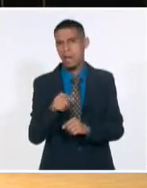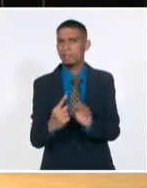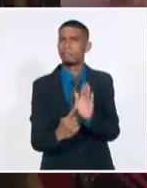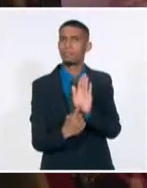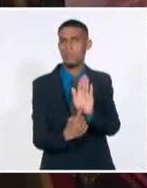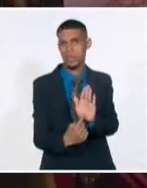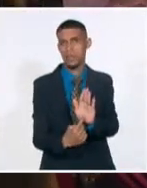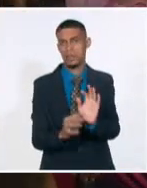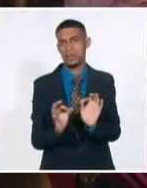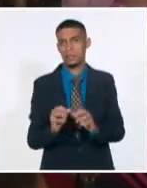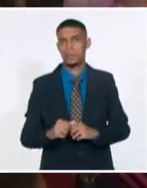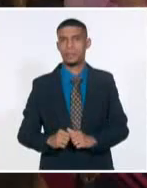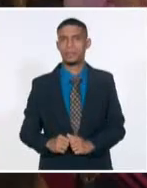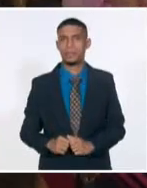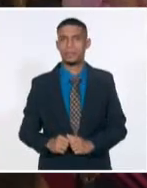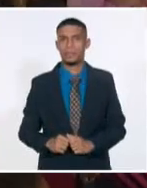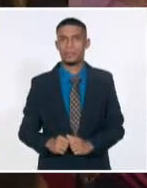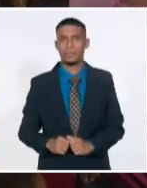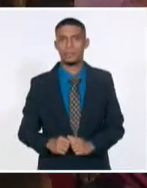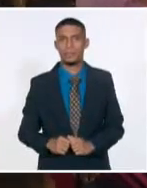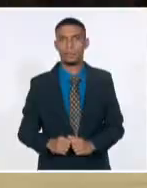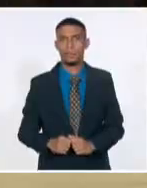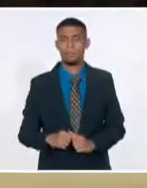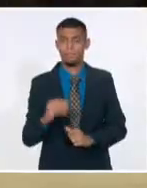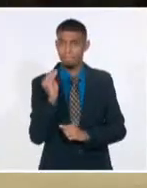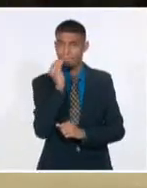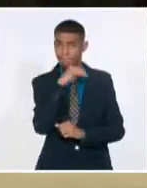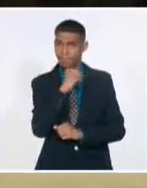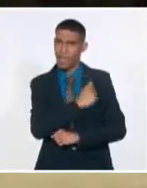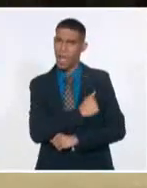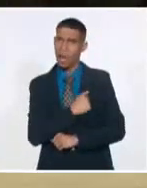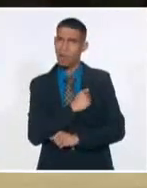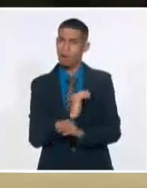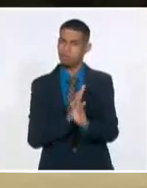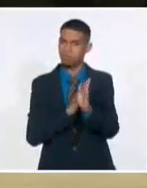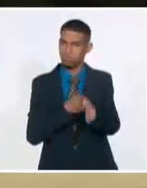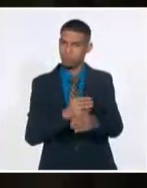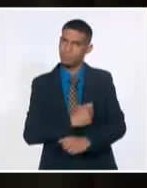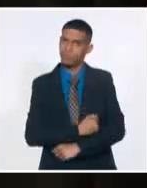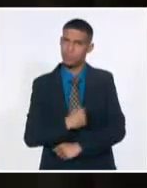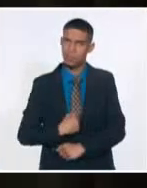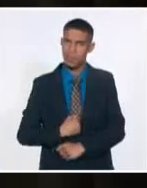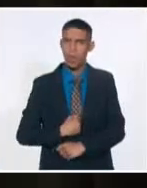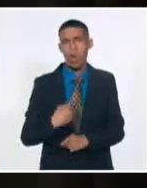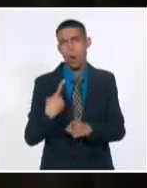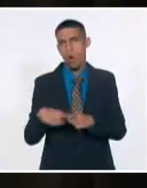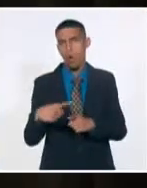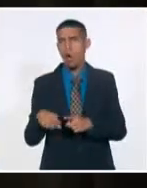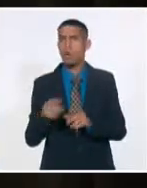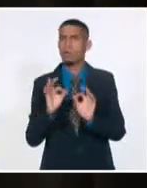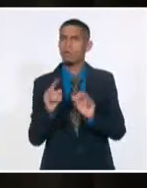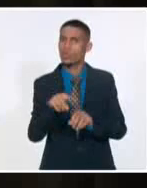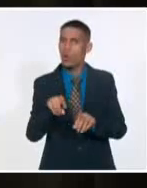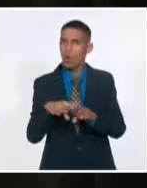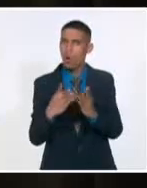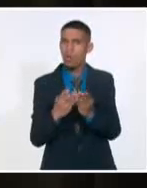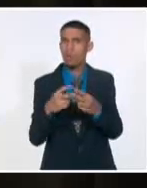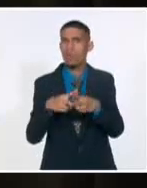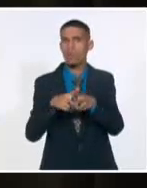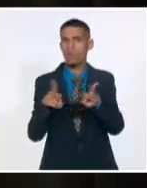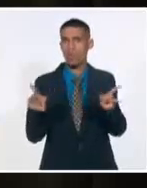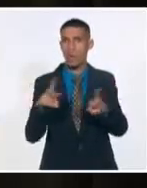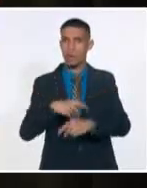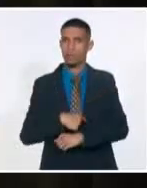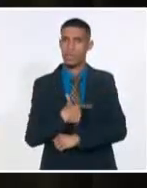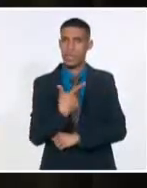presentación circense. Talento, amor, disciplina, esfuerzo y dedicación y más, transmiten estos profesionales del arte que dejan